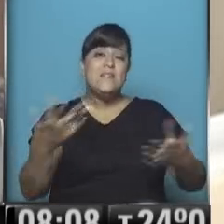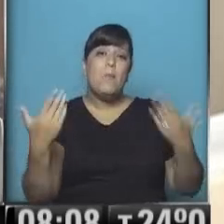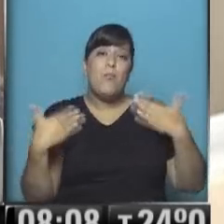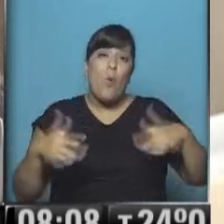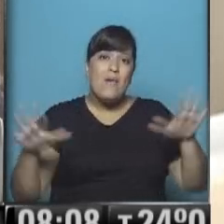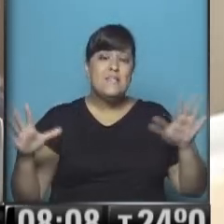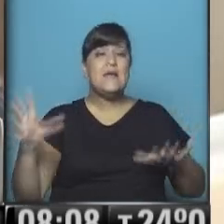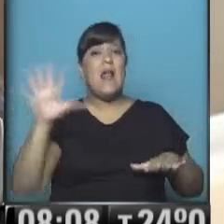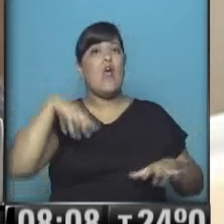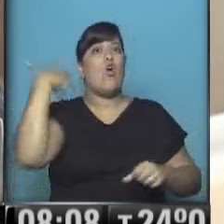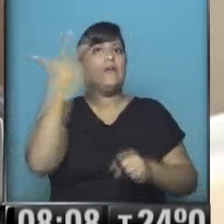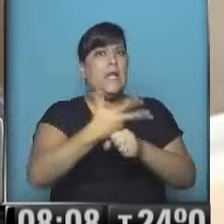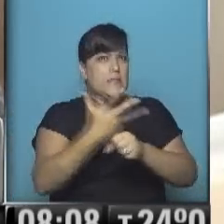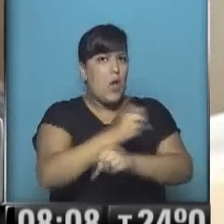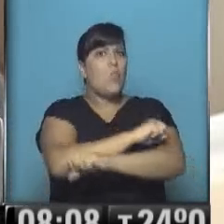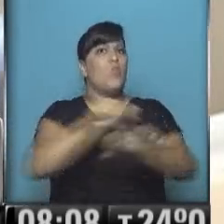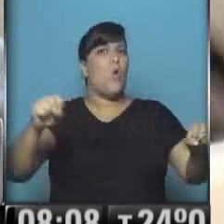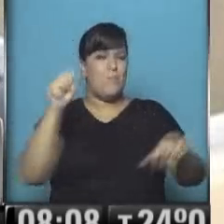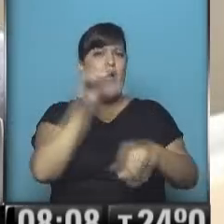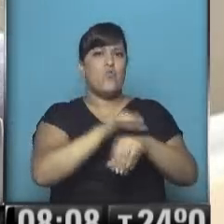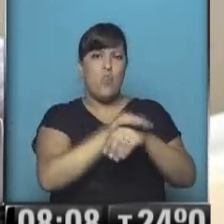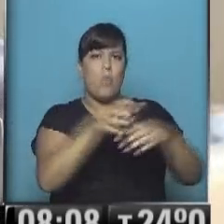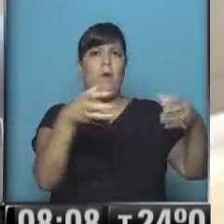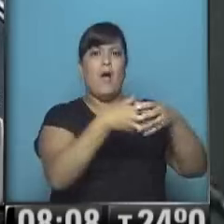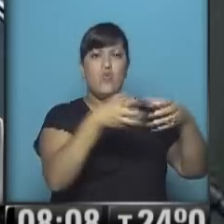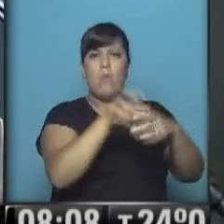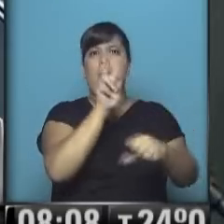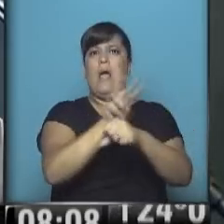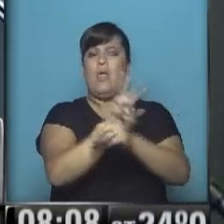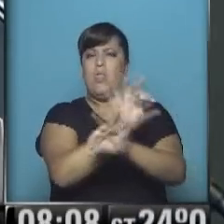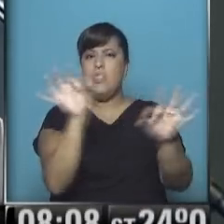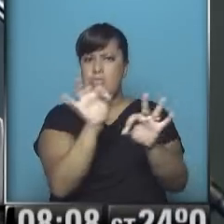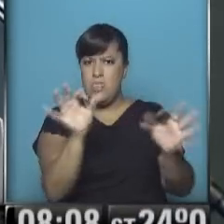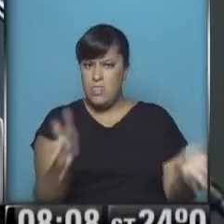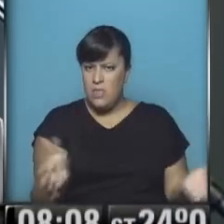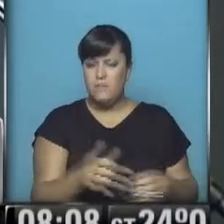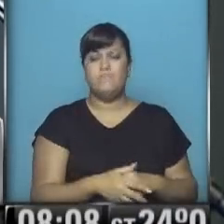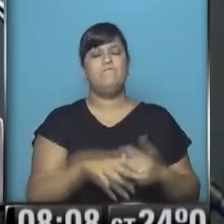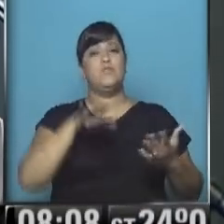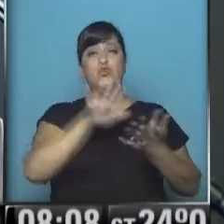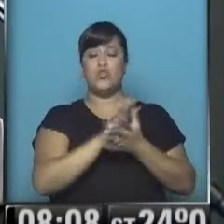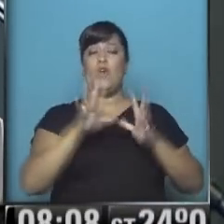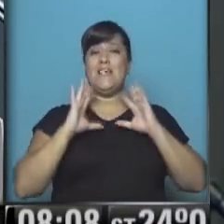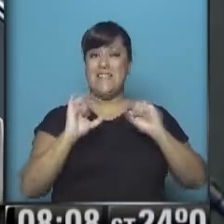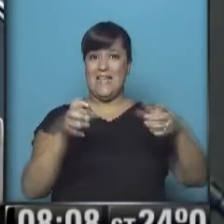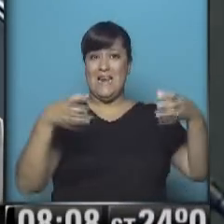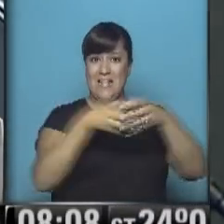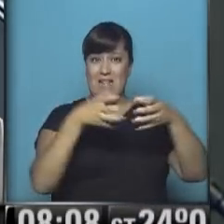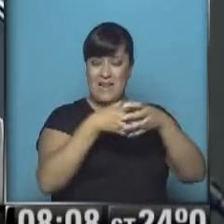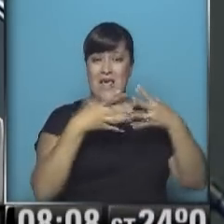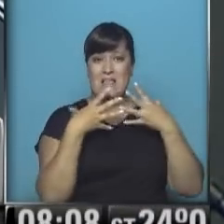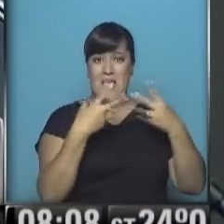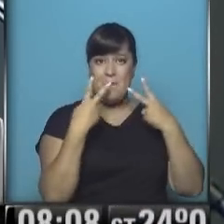de un tercer atentado ante esta desprotección. Bueno, respecto a la Secretaría de Inteligencia,